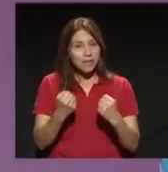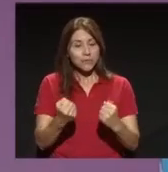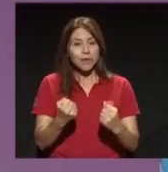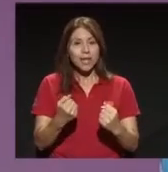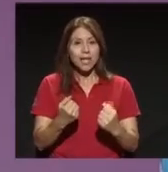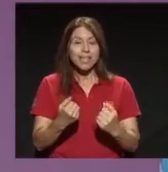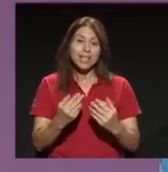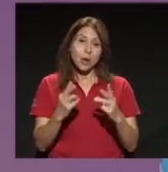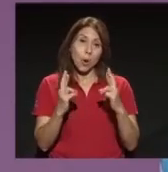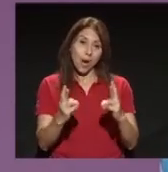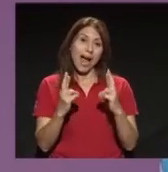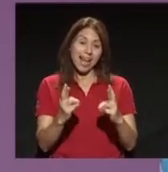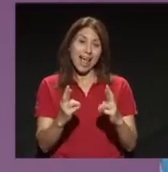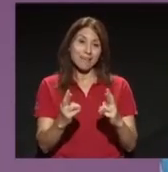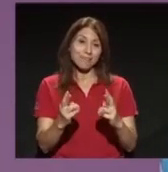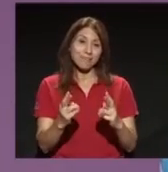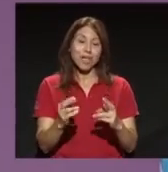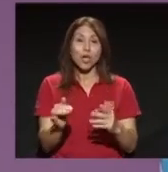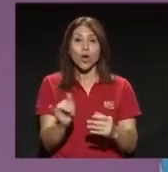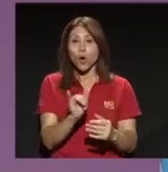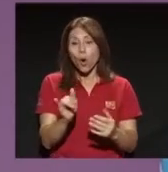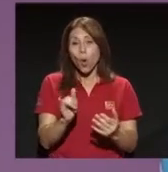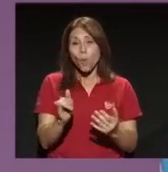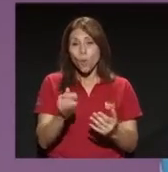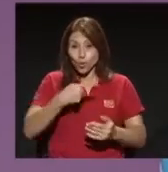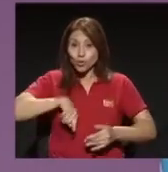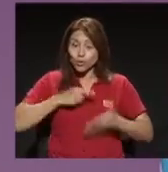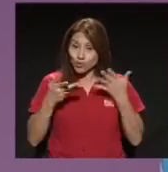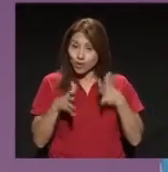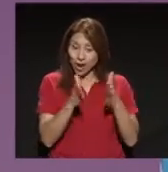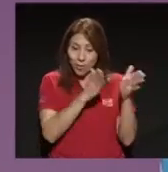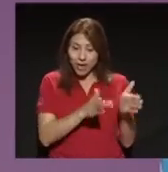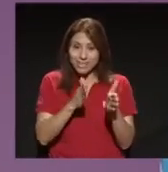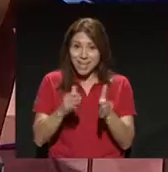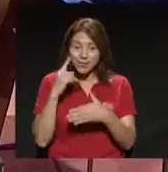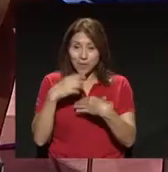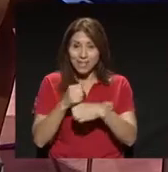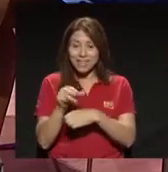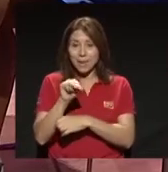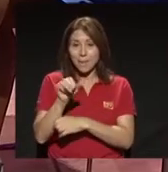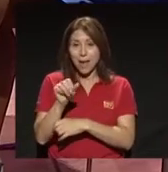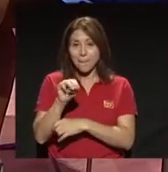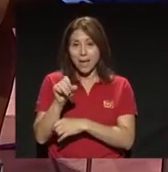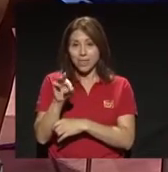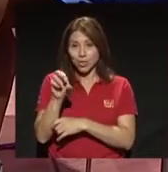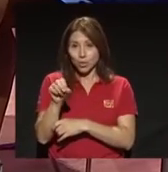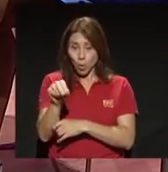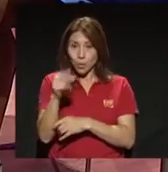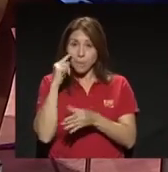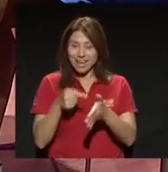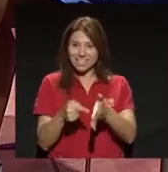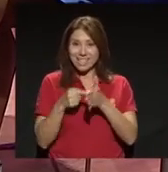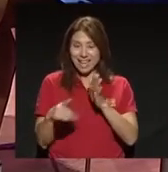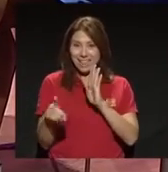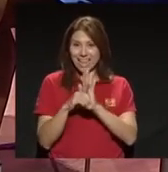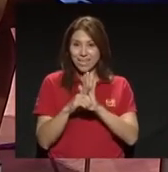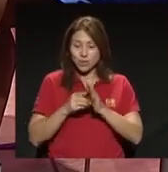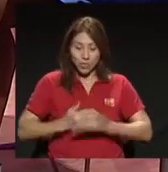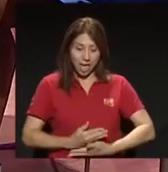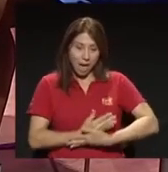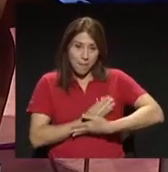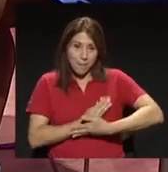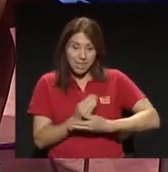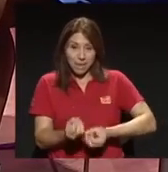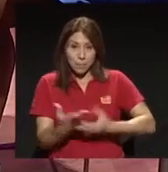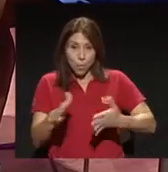podamos ojalá como no hemos organizado para hacer una mamá tomomi y exigir el derecho amamantar en público también para exigir salas de